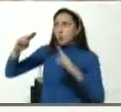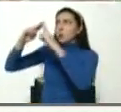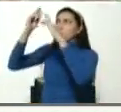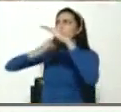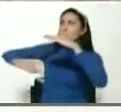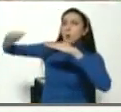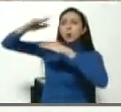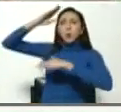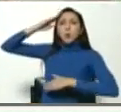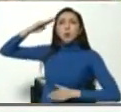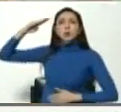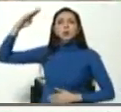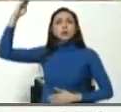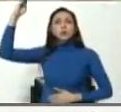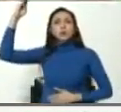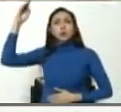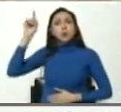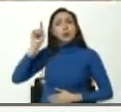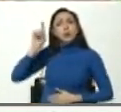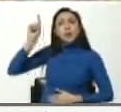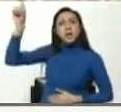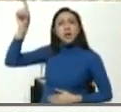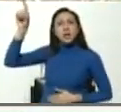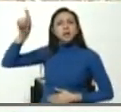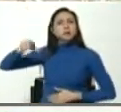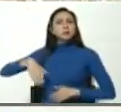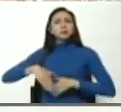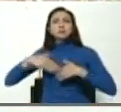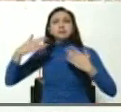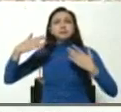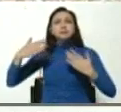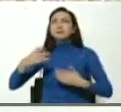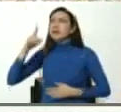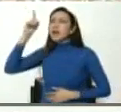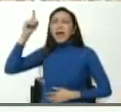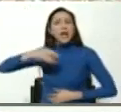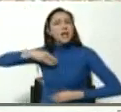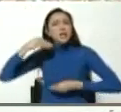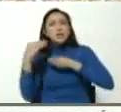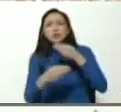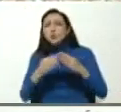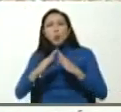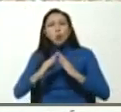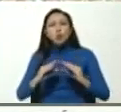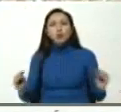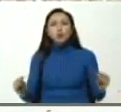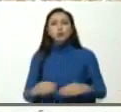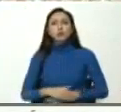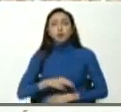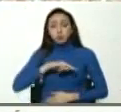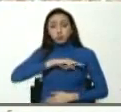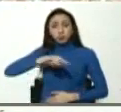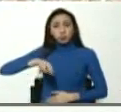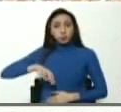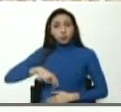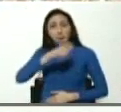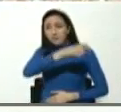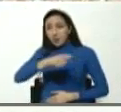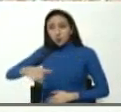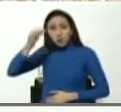ir al encuentro de él el creador de todo para nosotros los hombres de